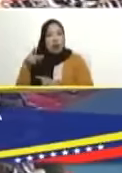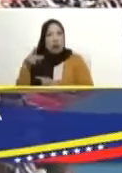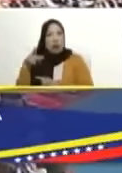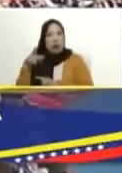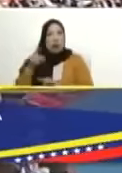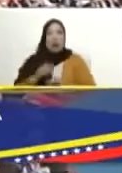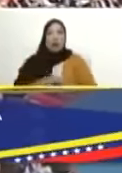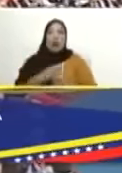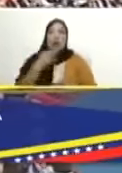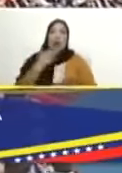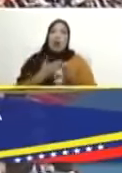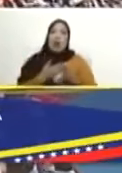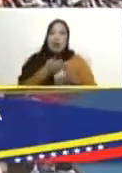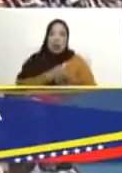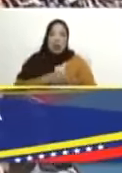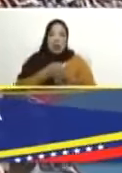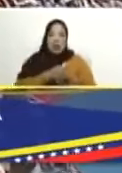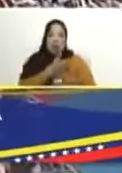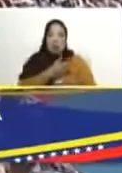Gracias, señor presidente.